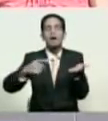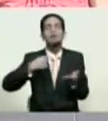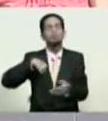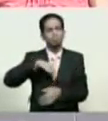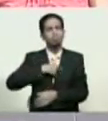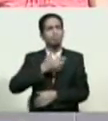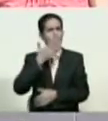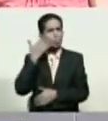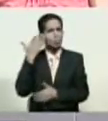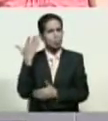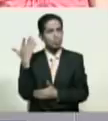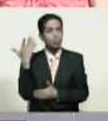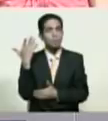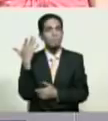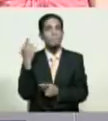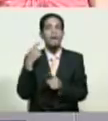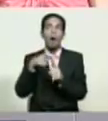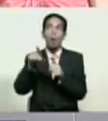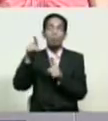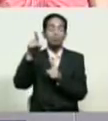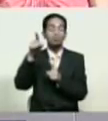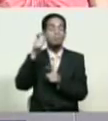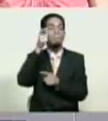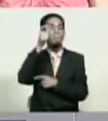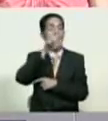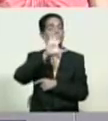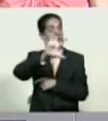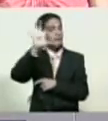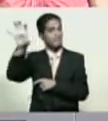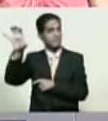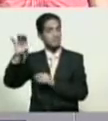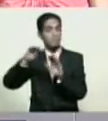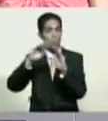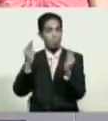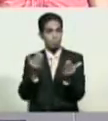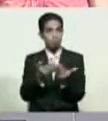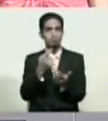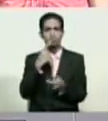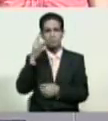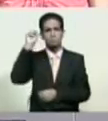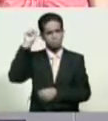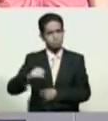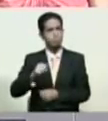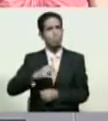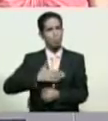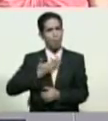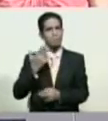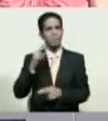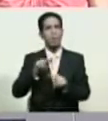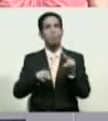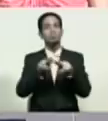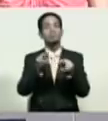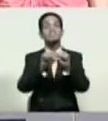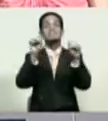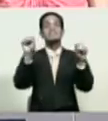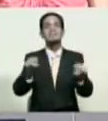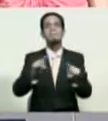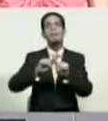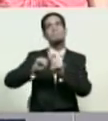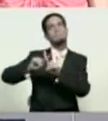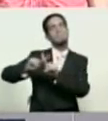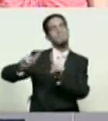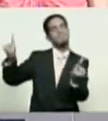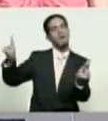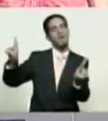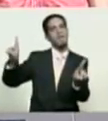y muestra para otros pueblos del mundo de que sí se puede construir un sistema distinto al modelo capitalista, que